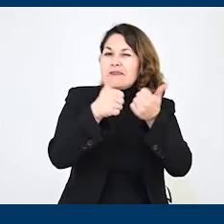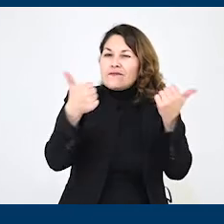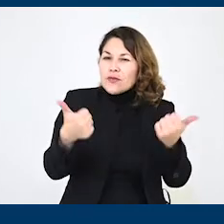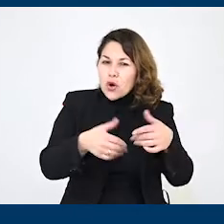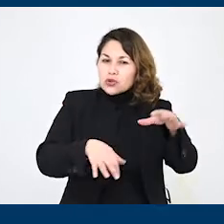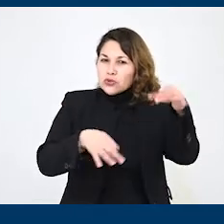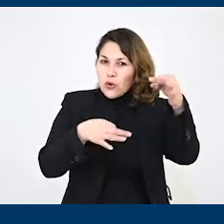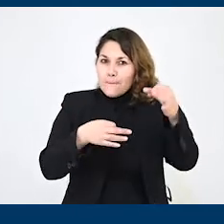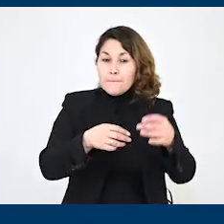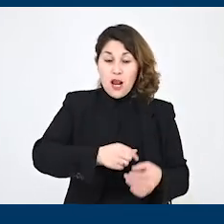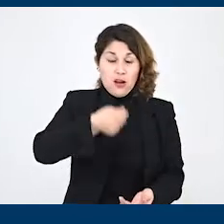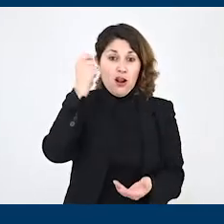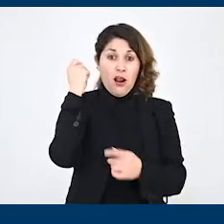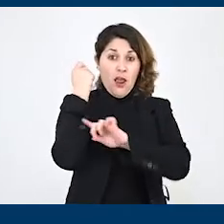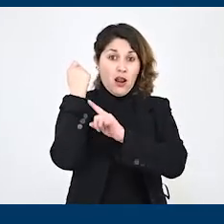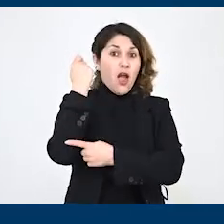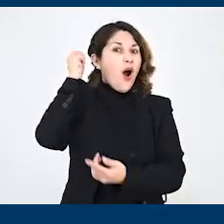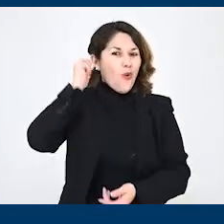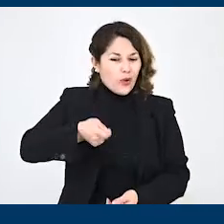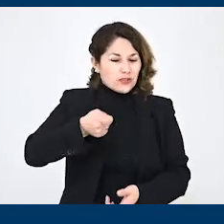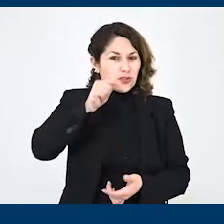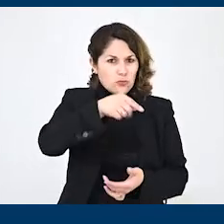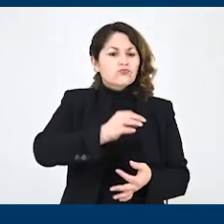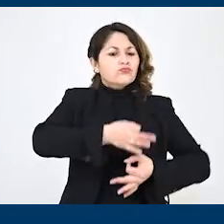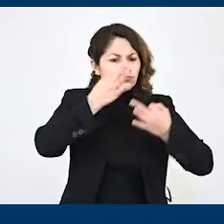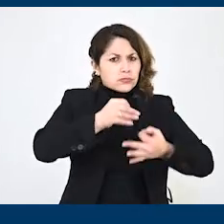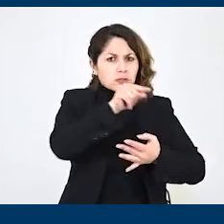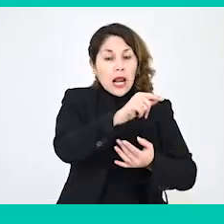el menoscabo y el monto a compensar.